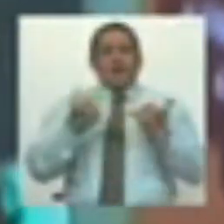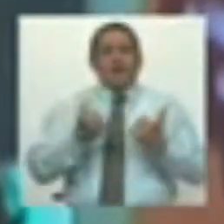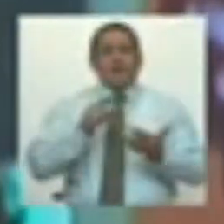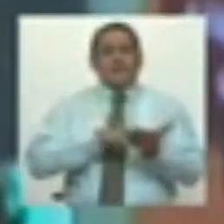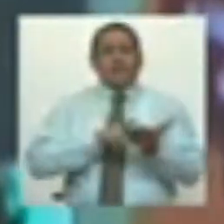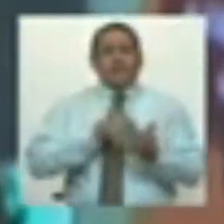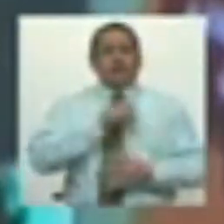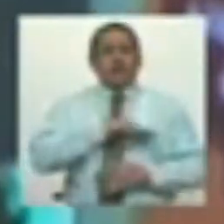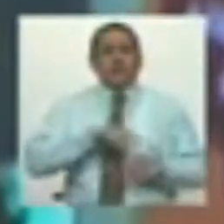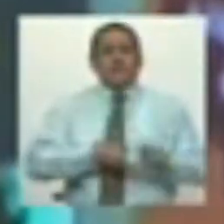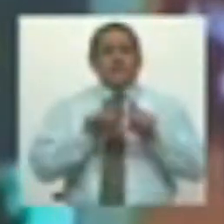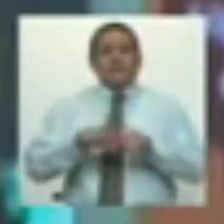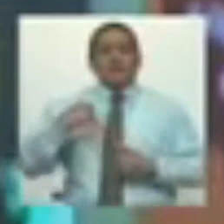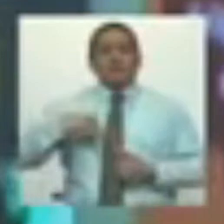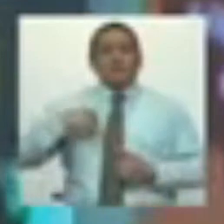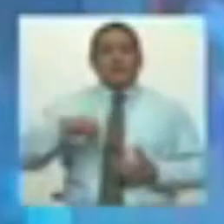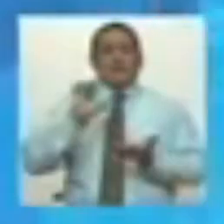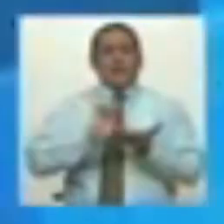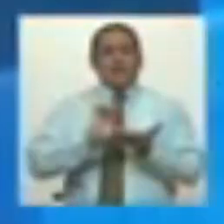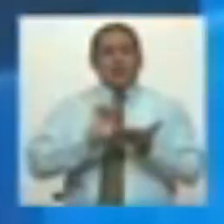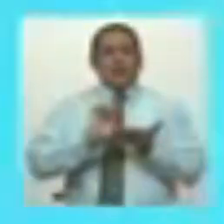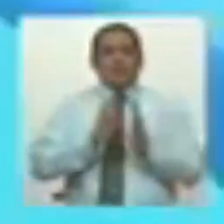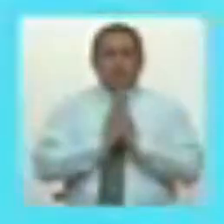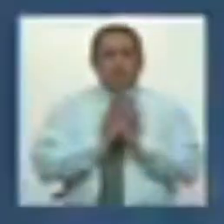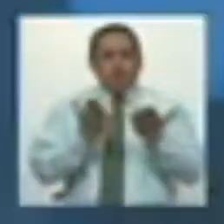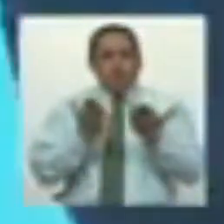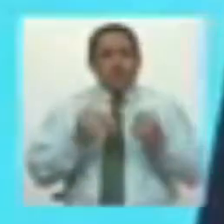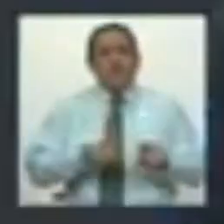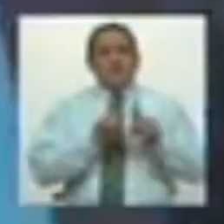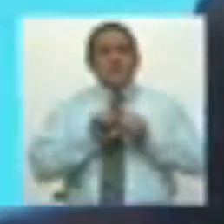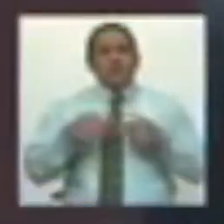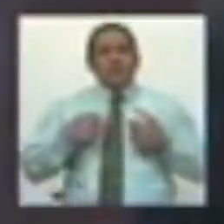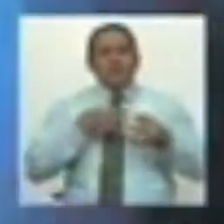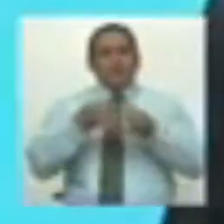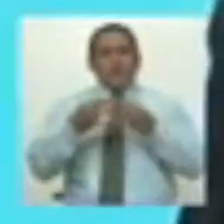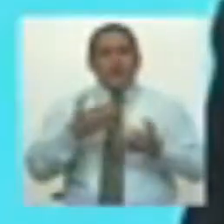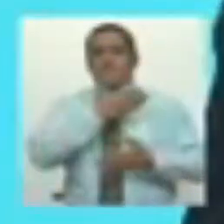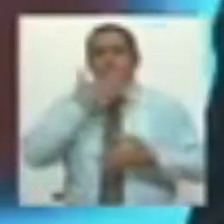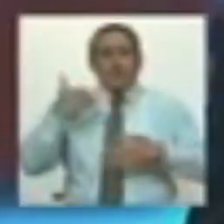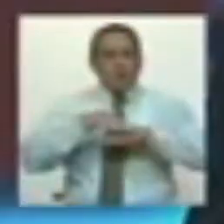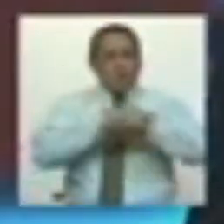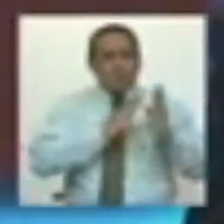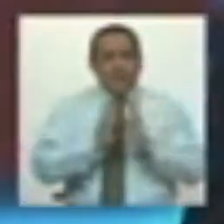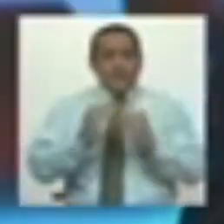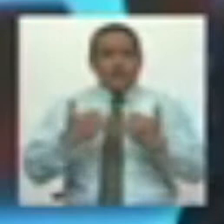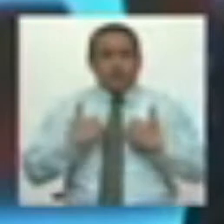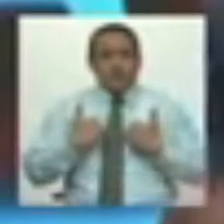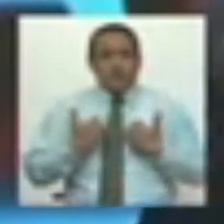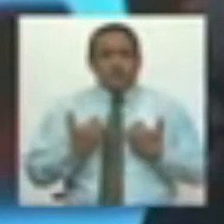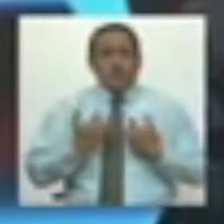seguro social y la municipalidad de lima por dios santo podríamos elaborar el mejor plan y lo tenemos